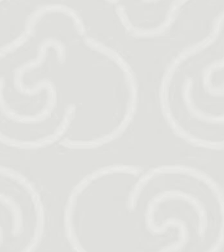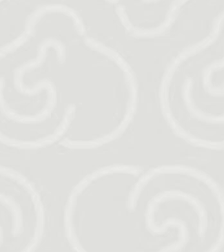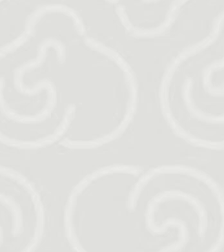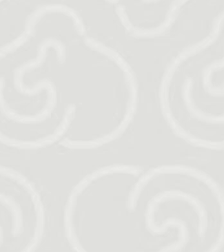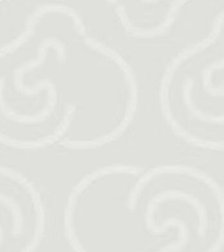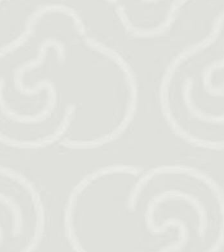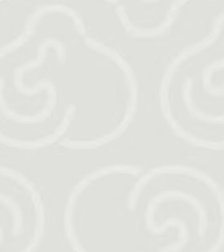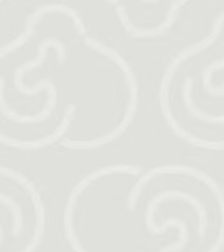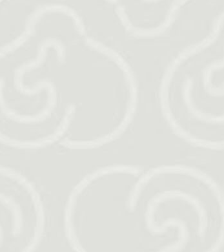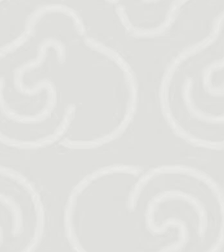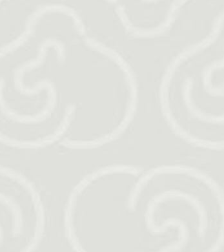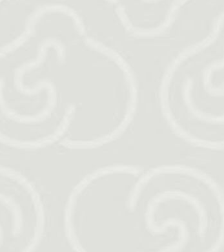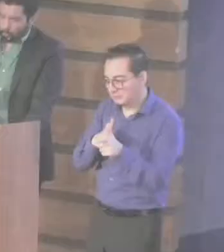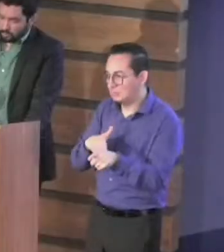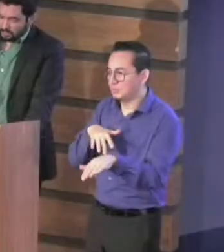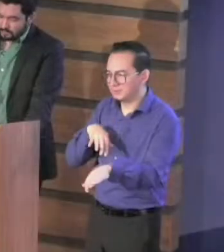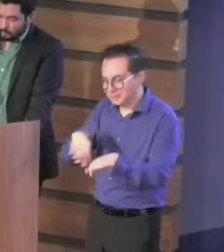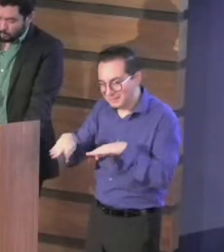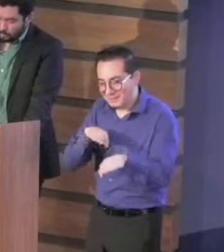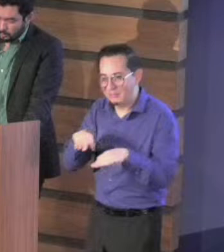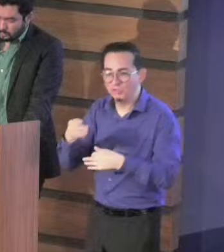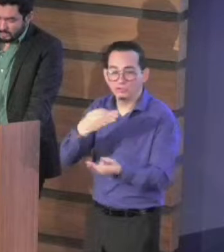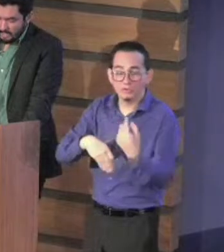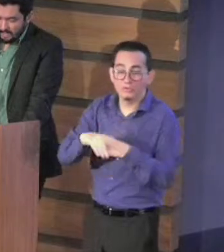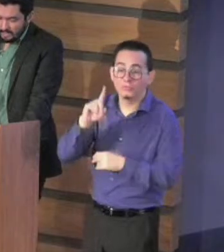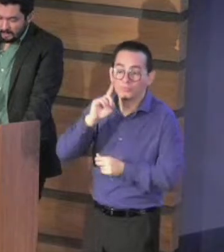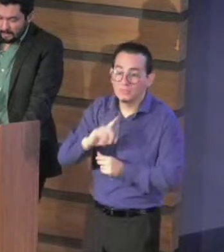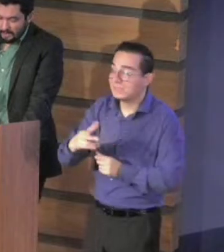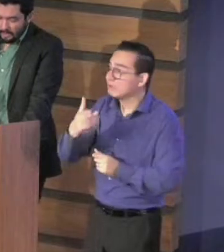su dedicación y esfuerzo